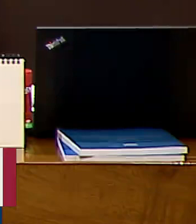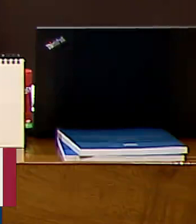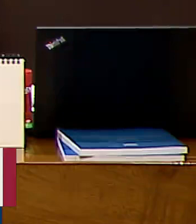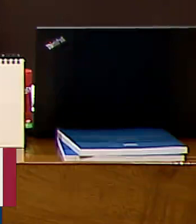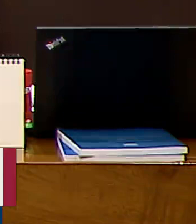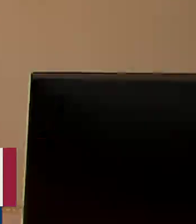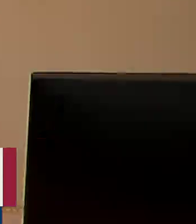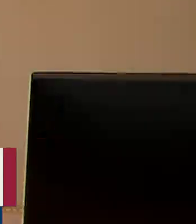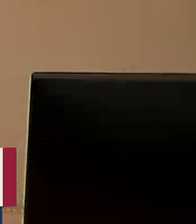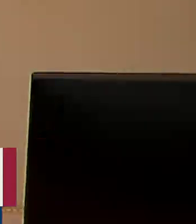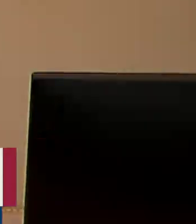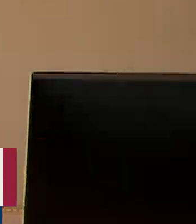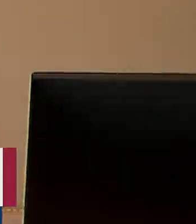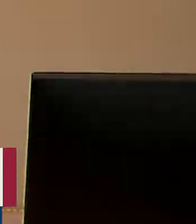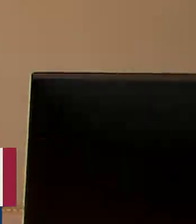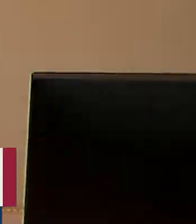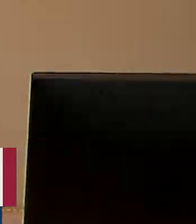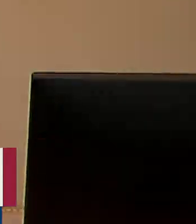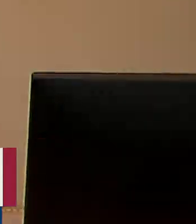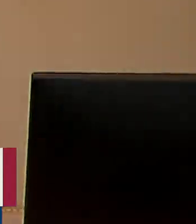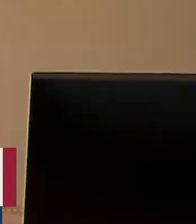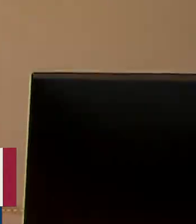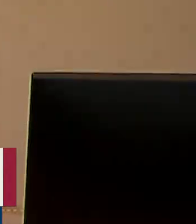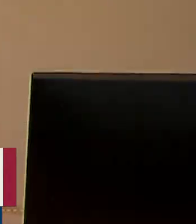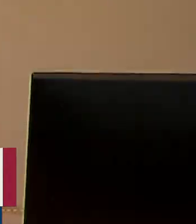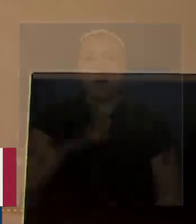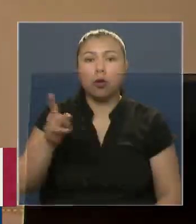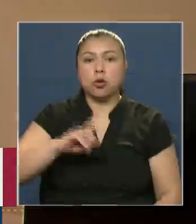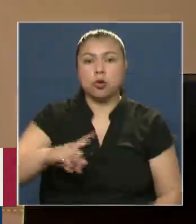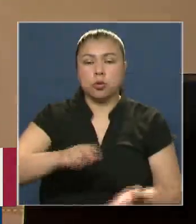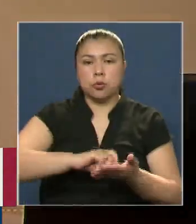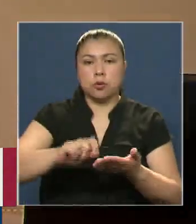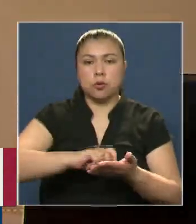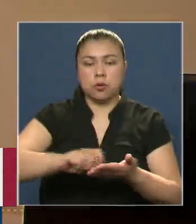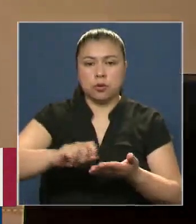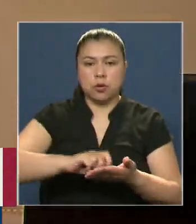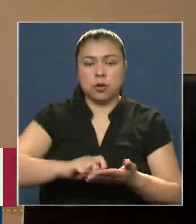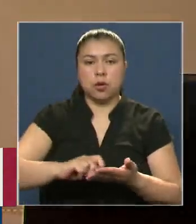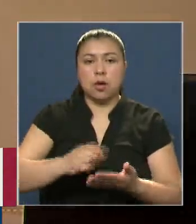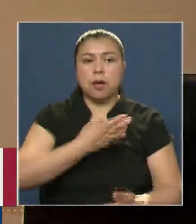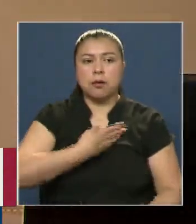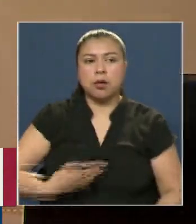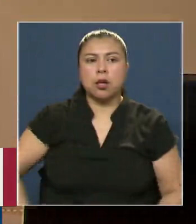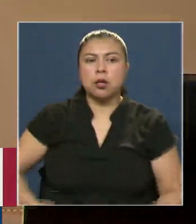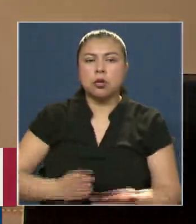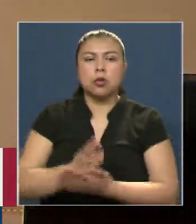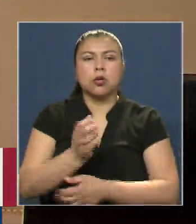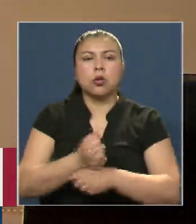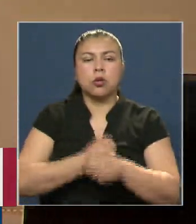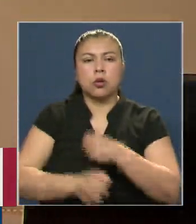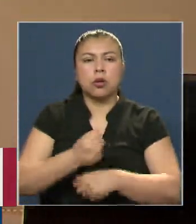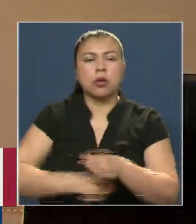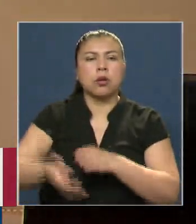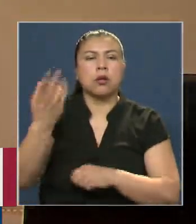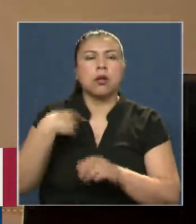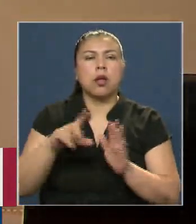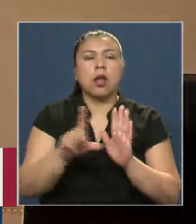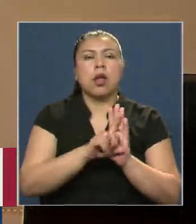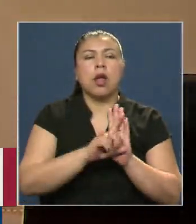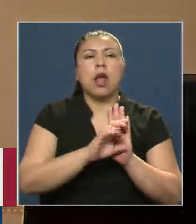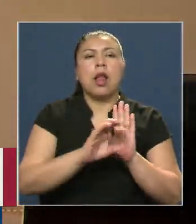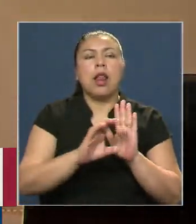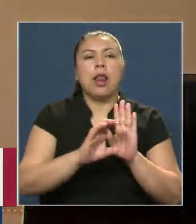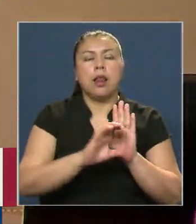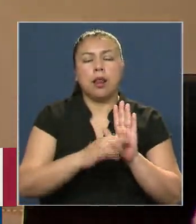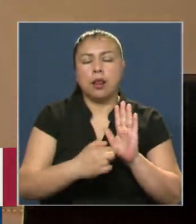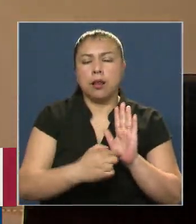Gracias, presidente. Primero saludar al ministro, a los subsecretarios. Presidente, todo esto se inicia el año pasado, al modificar la ley orgánica del